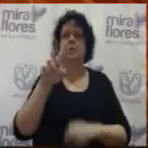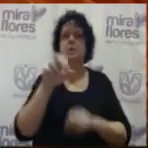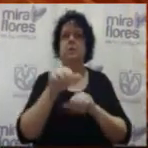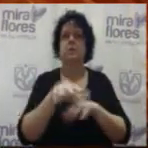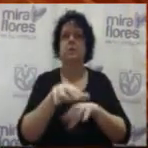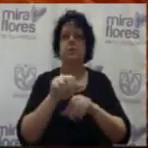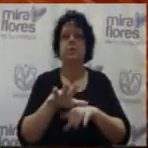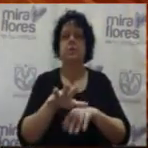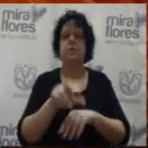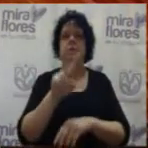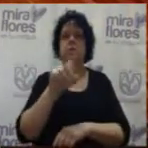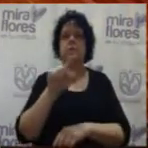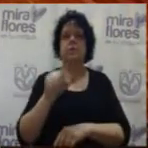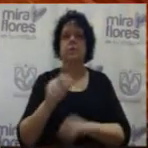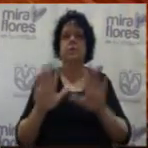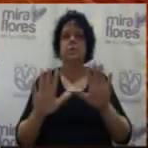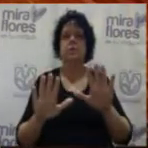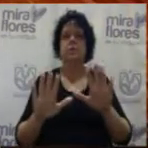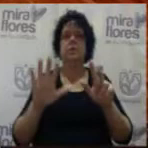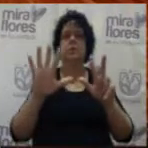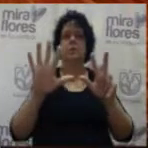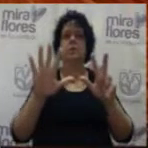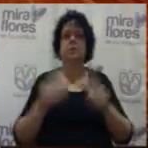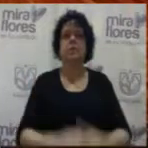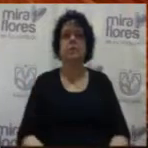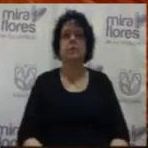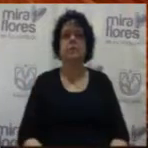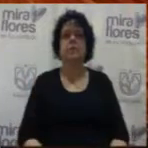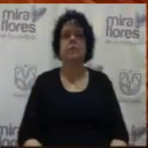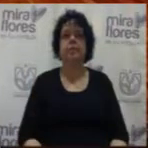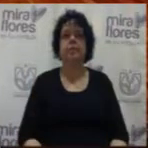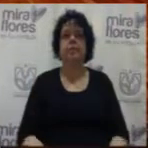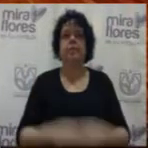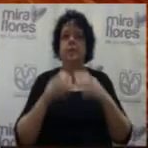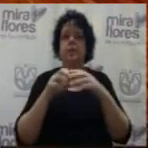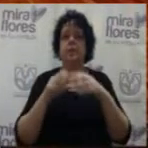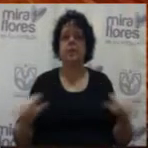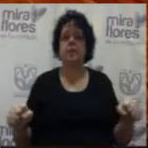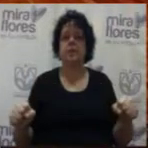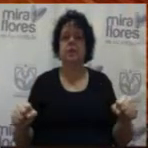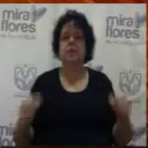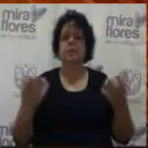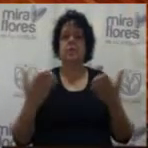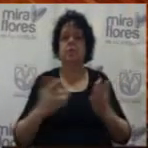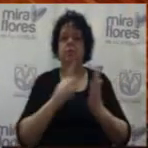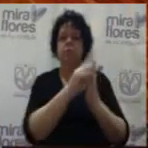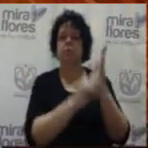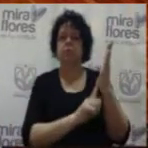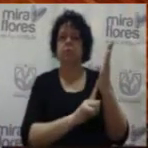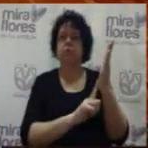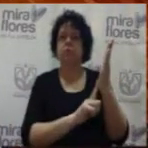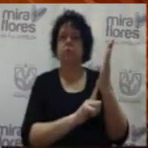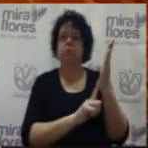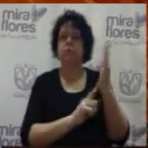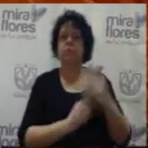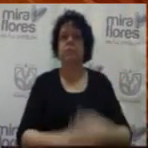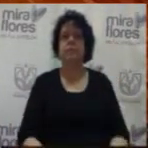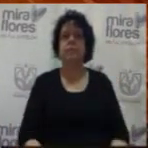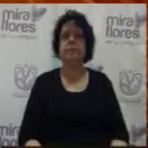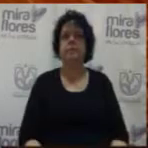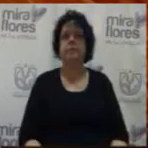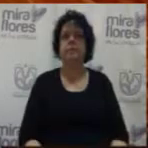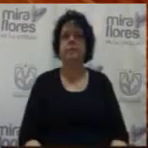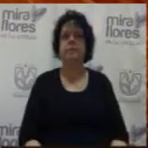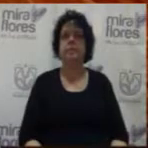2018 y le voy a pedir para el efecto a nuestra secretaria general del Consejo que se sirva a pasar la lista del caso.